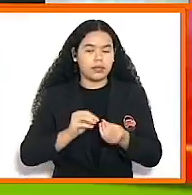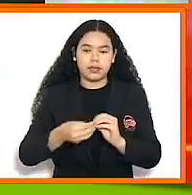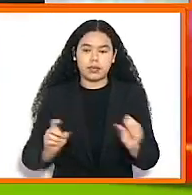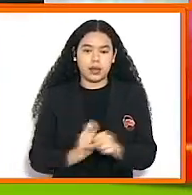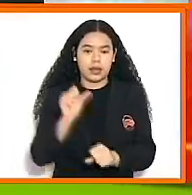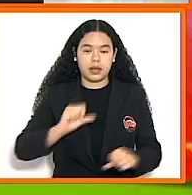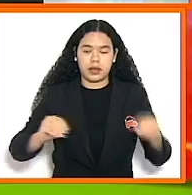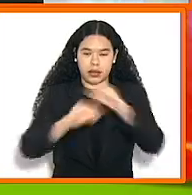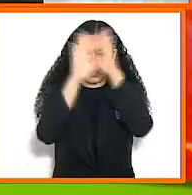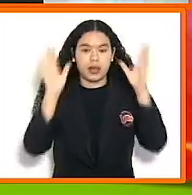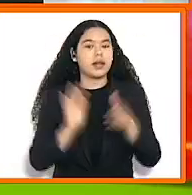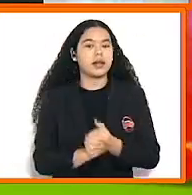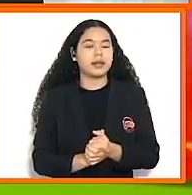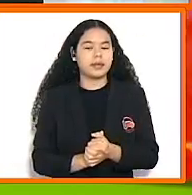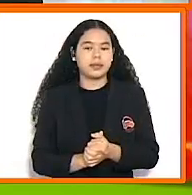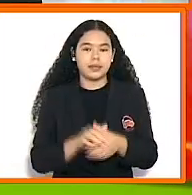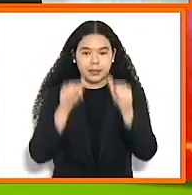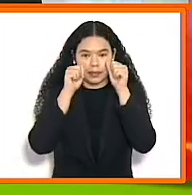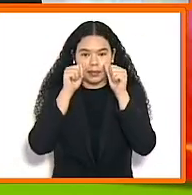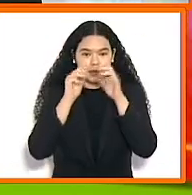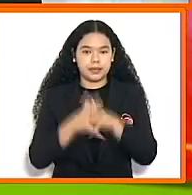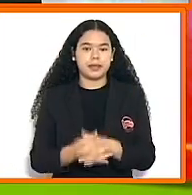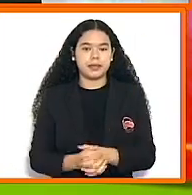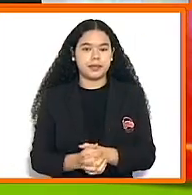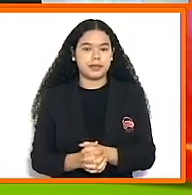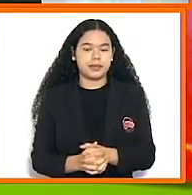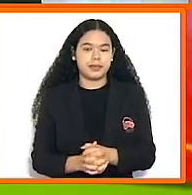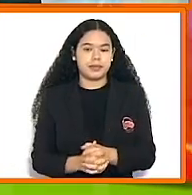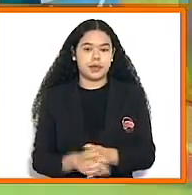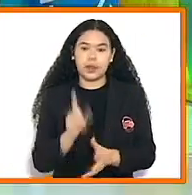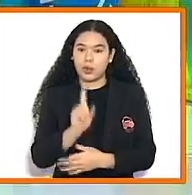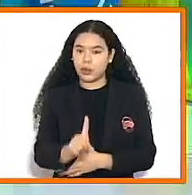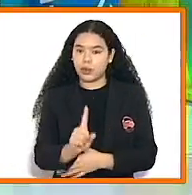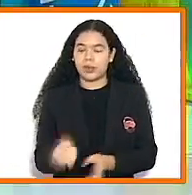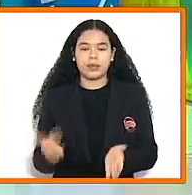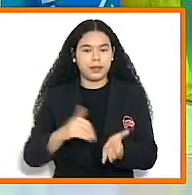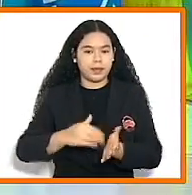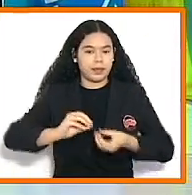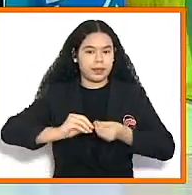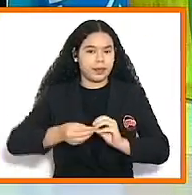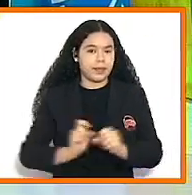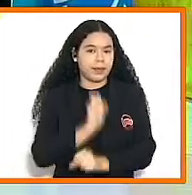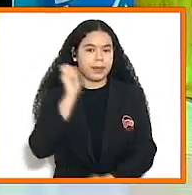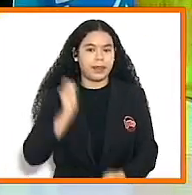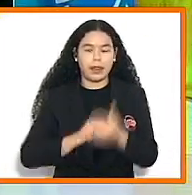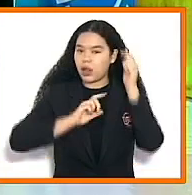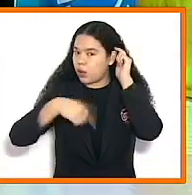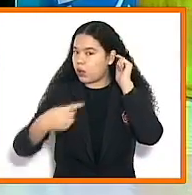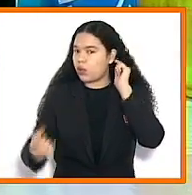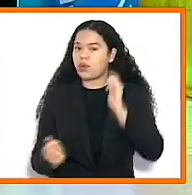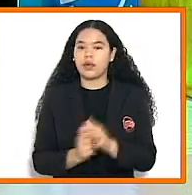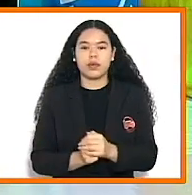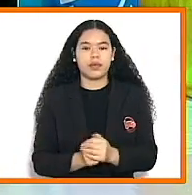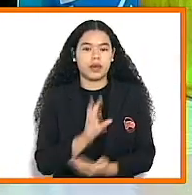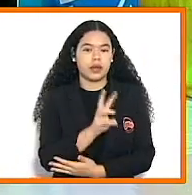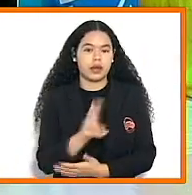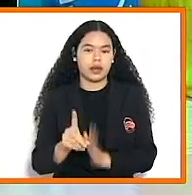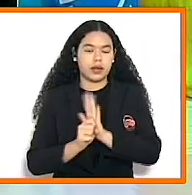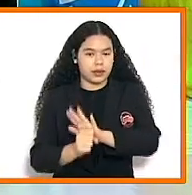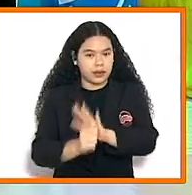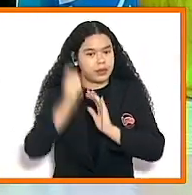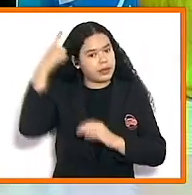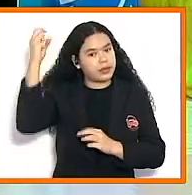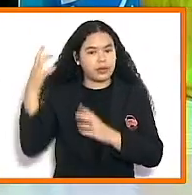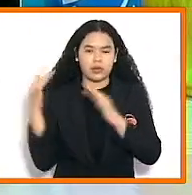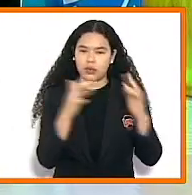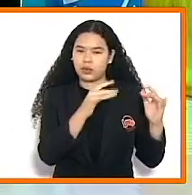hermosa mañana es, atentos, este es el 1. Número favorecido para Diaria es el 61 con su símbolo de sueños